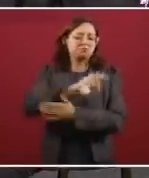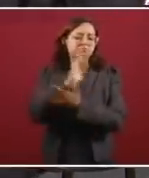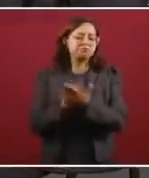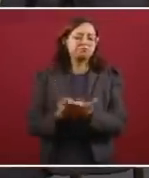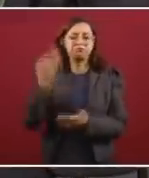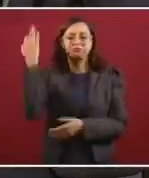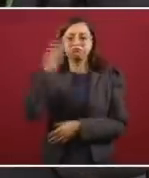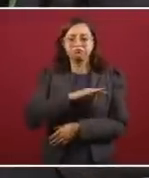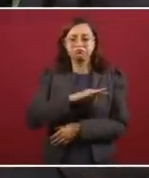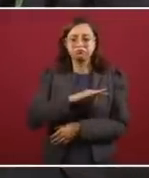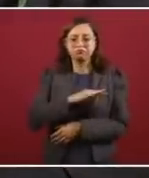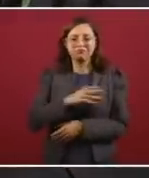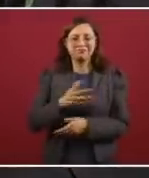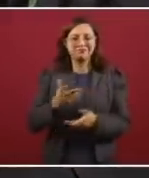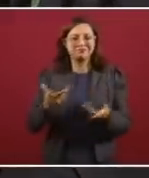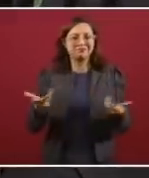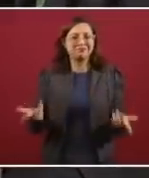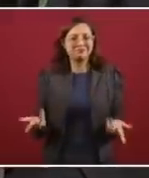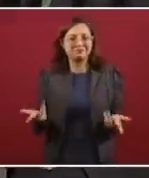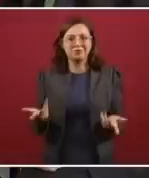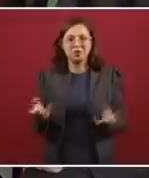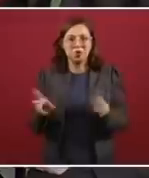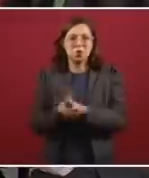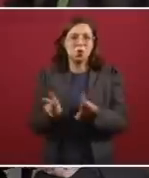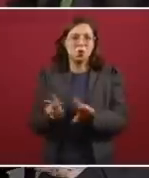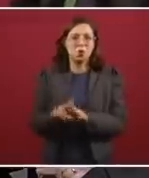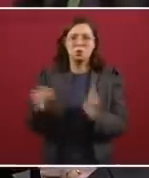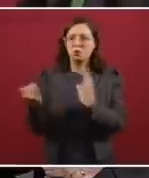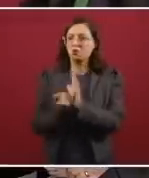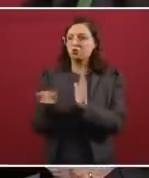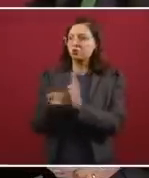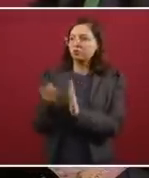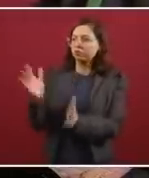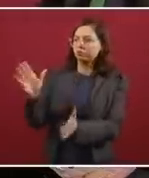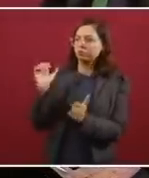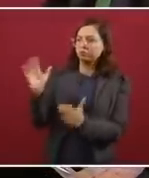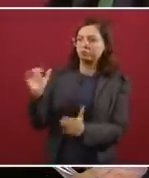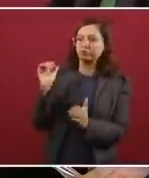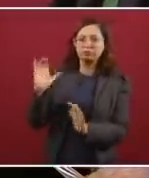entonces no tendríamos recaudación de impuestos.